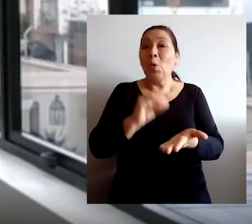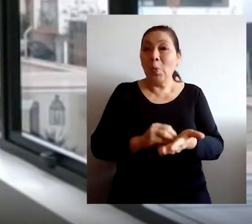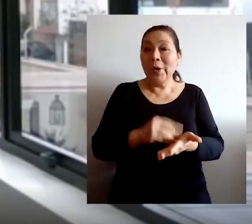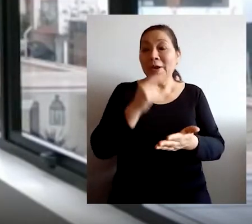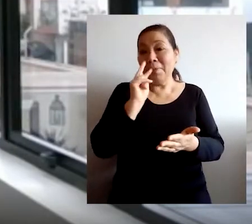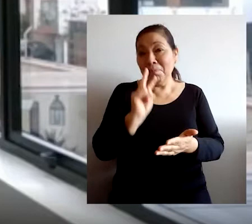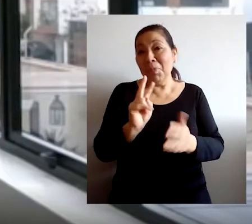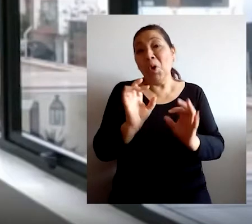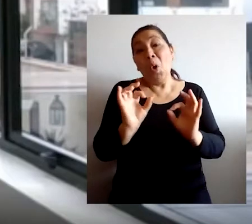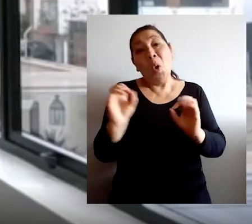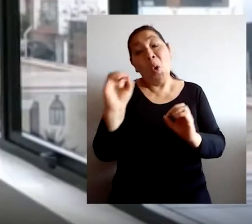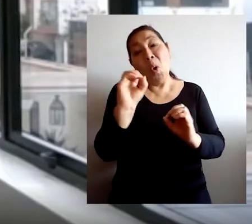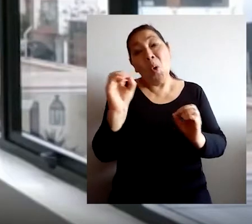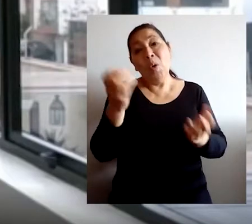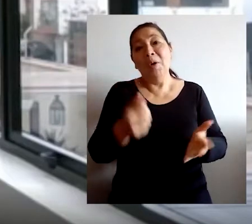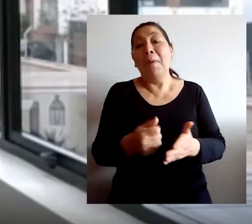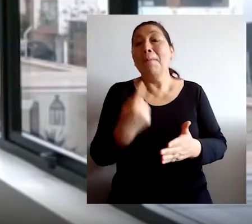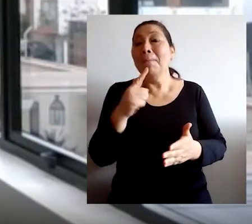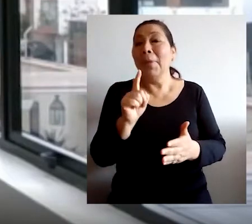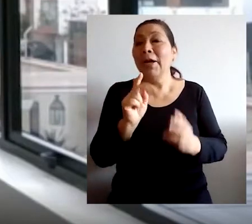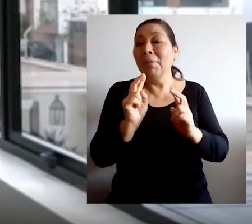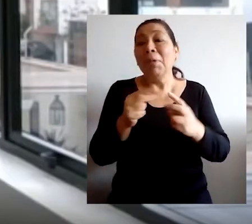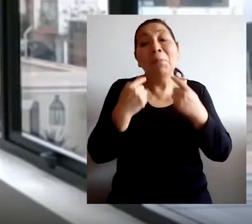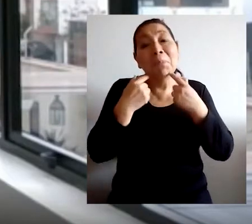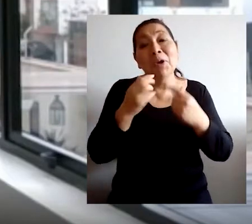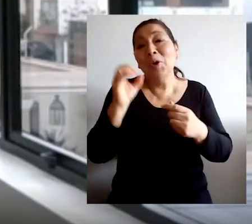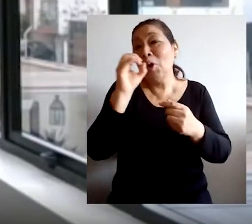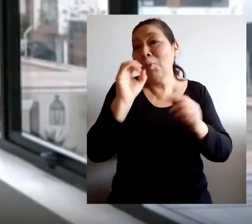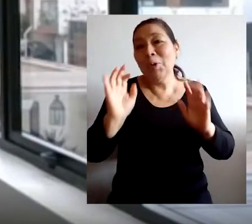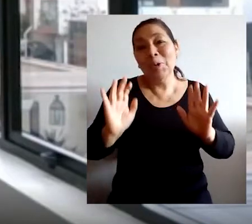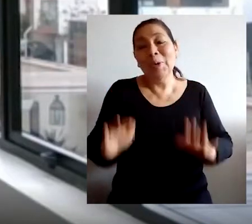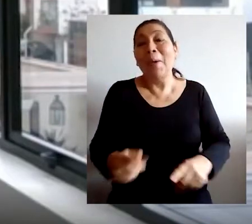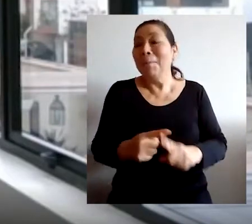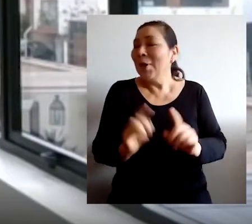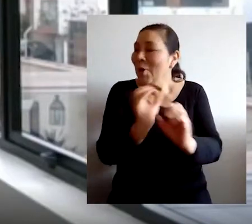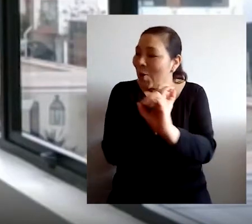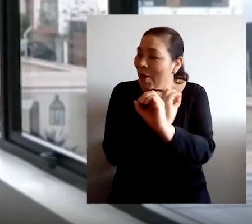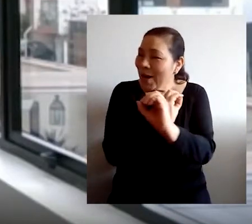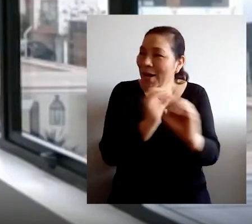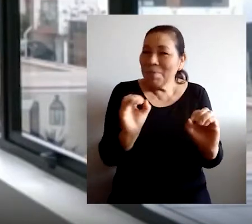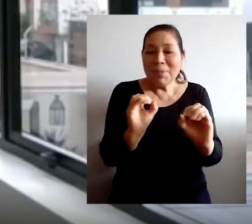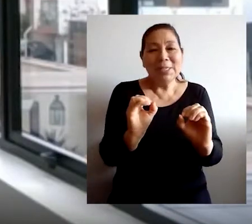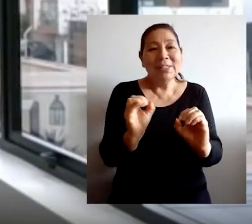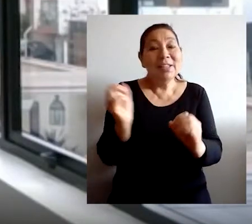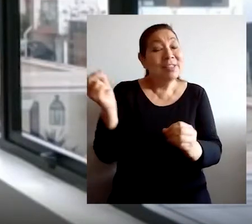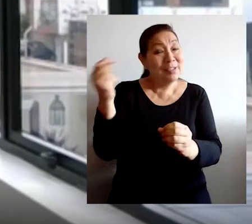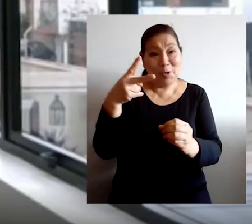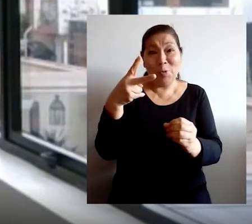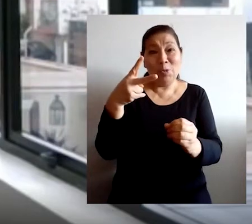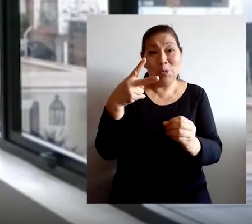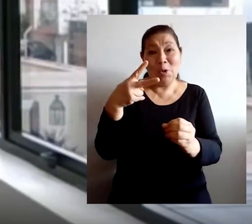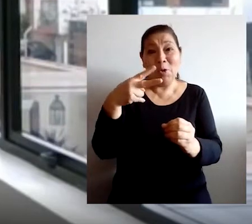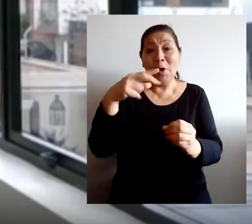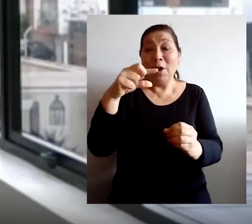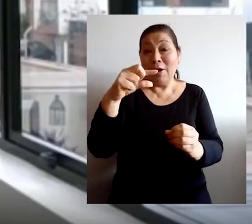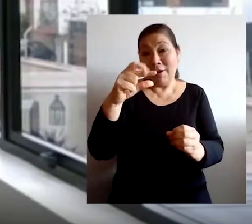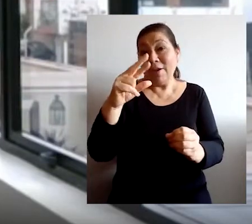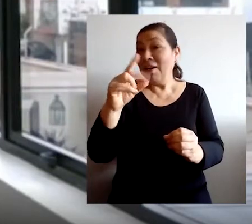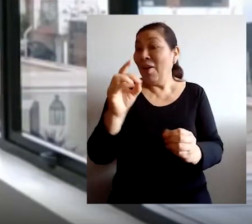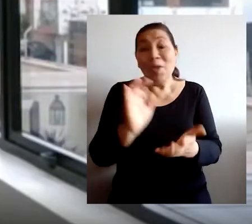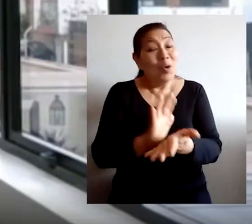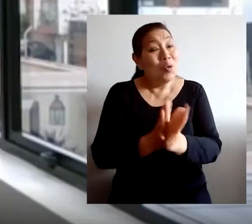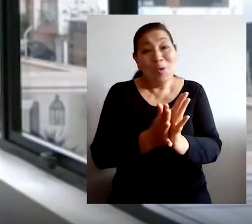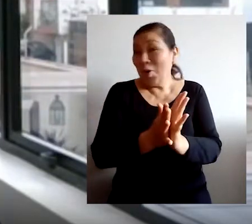vuelva a intentar o simplemente para haber perdido la oportunidad. Pero jamás en segundo grado, señor, o